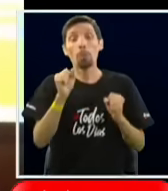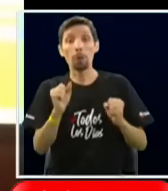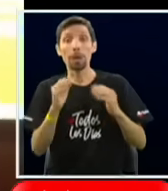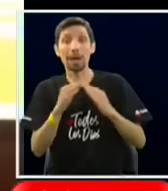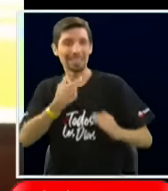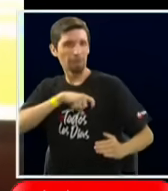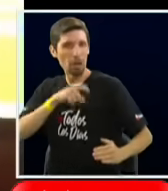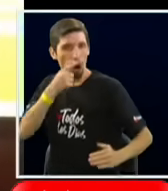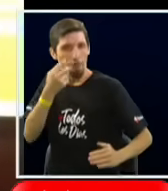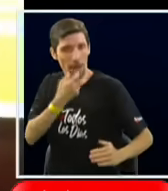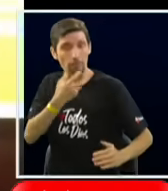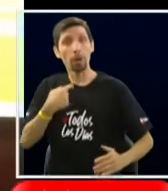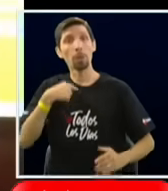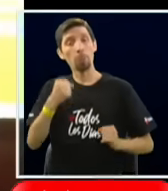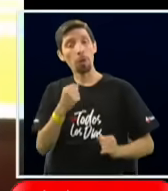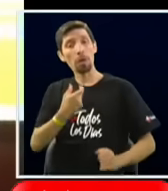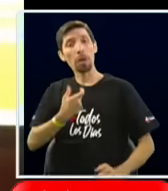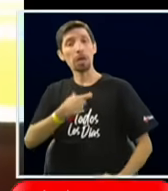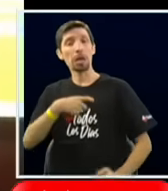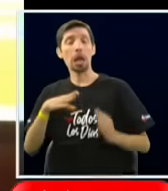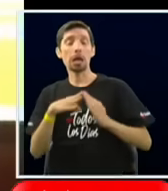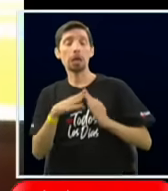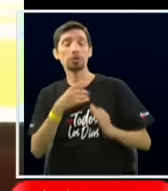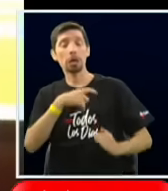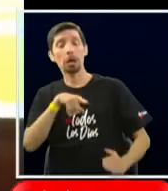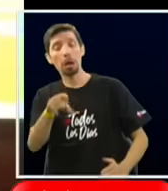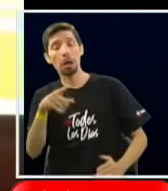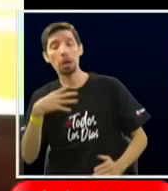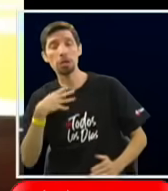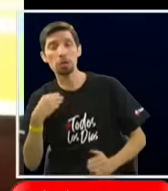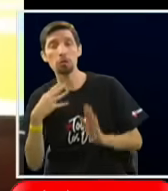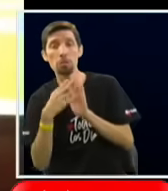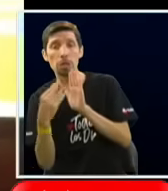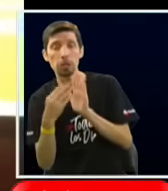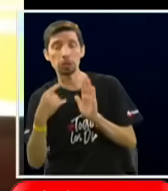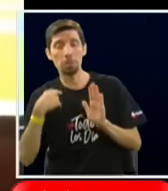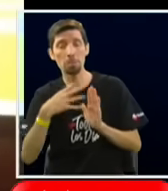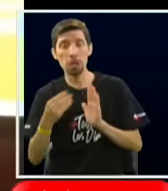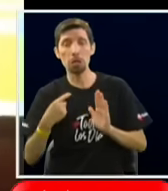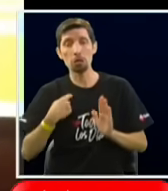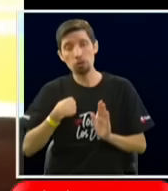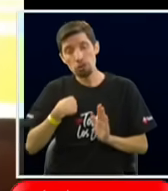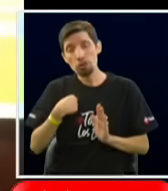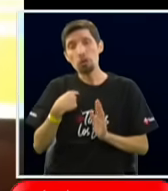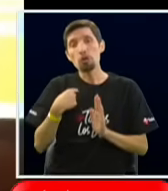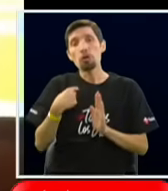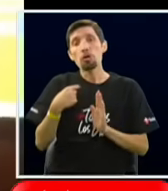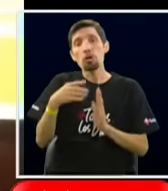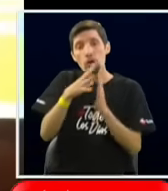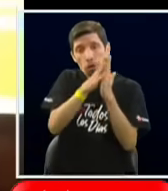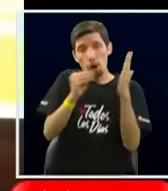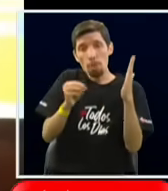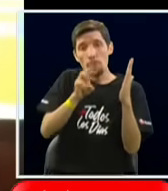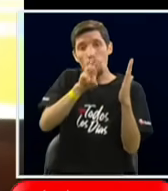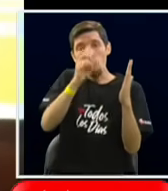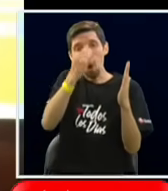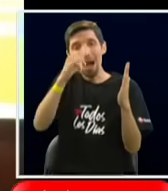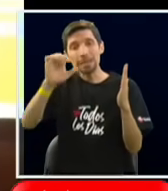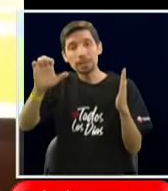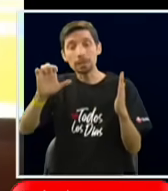haciendo imitaciones. A mis hijos les encanta que yo imite al Waze. En